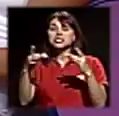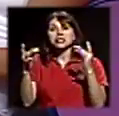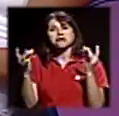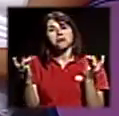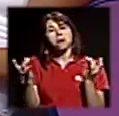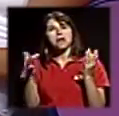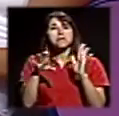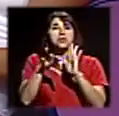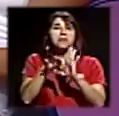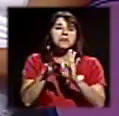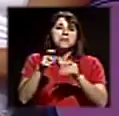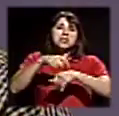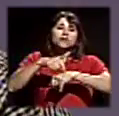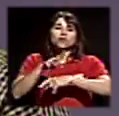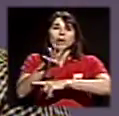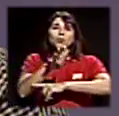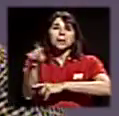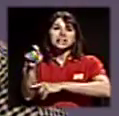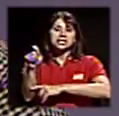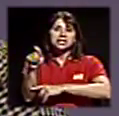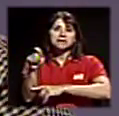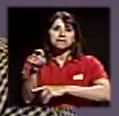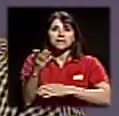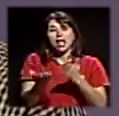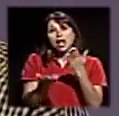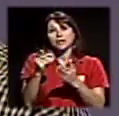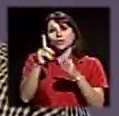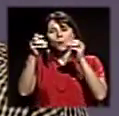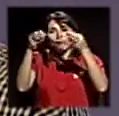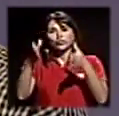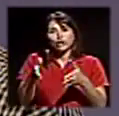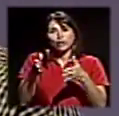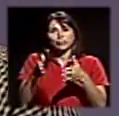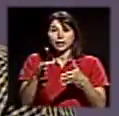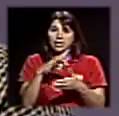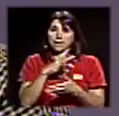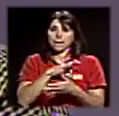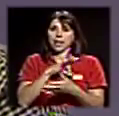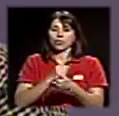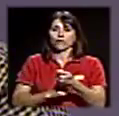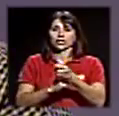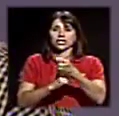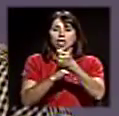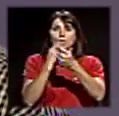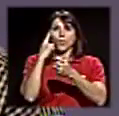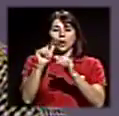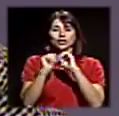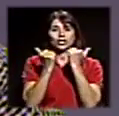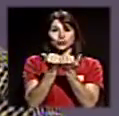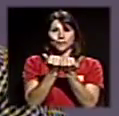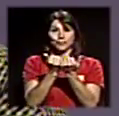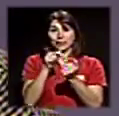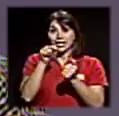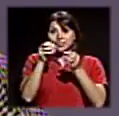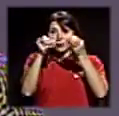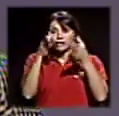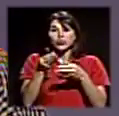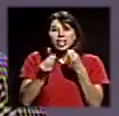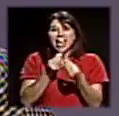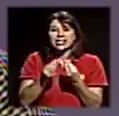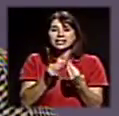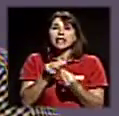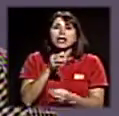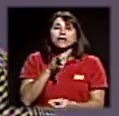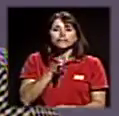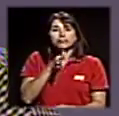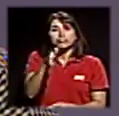de 4 meses, a través de un profesor, que era un proyecto pues, patrocinado a través de la asociación, y el profesor visitaba esta comunidad